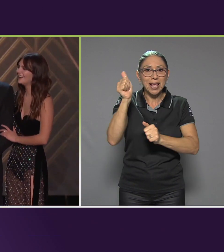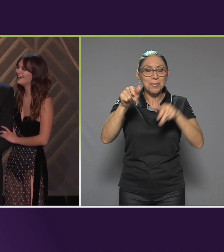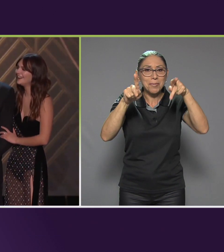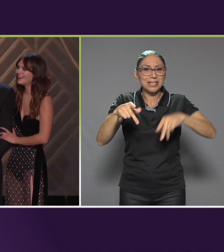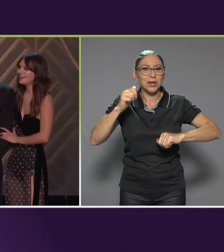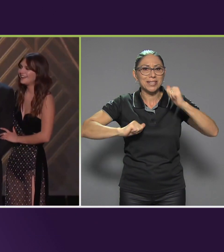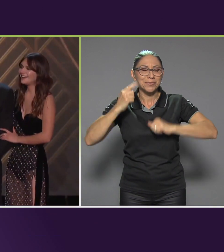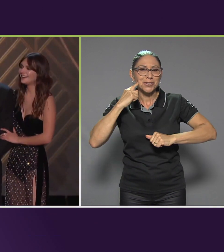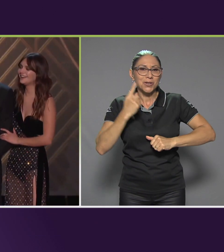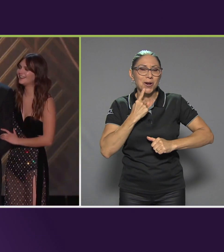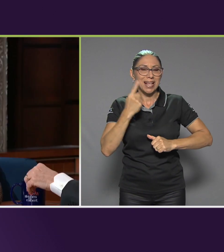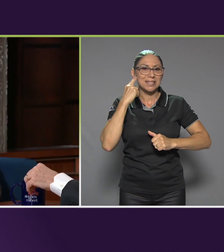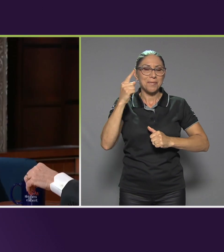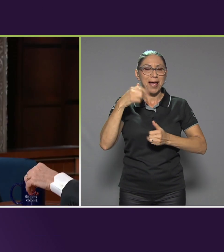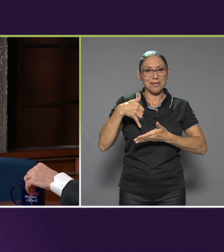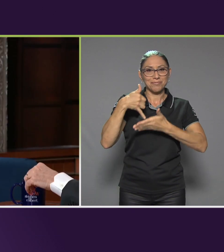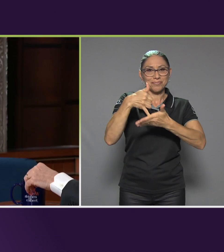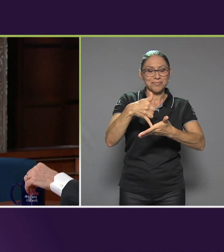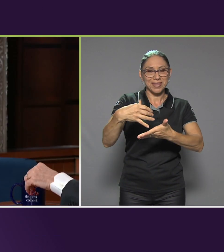ganar estas categorías.